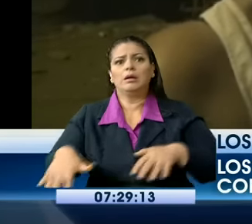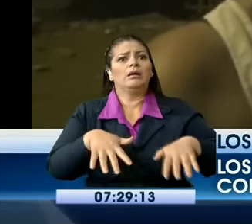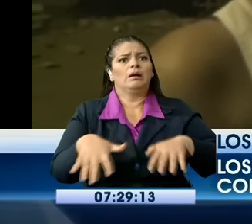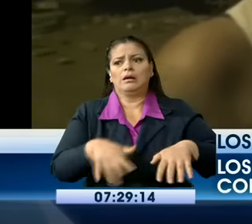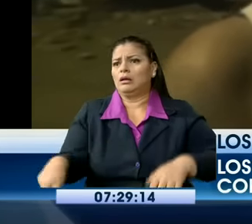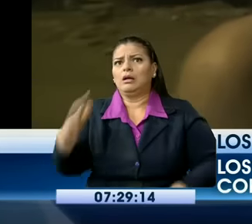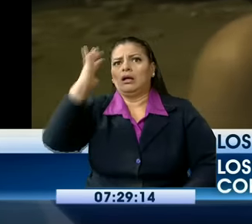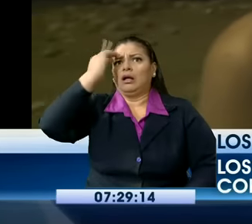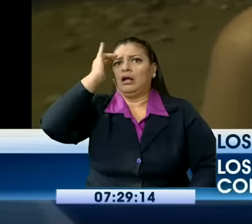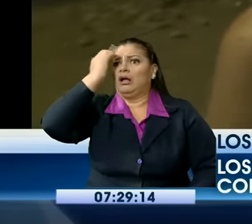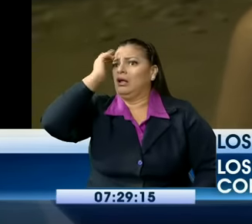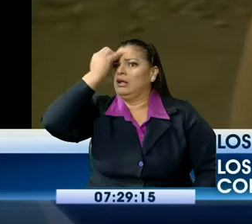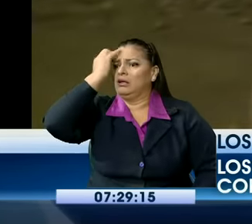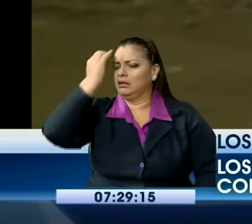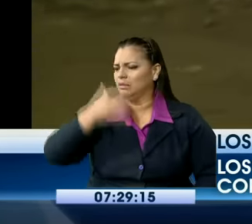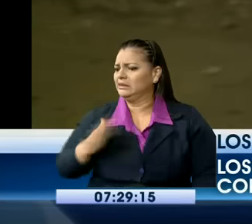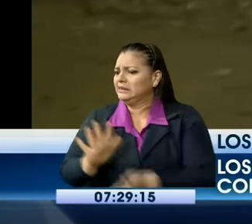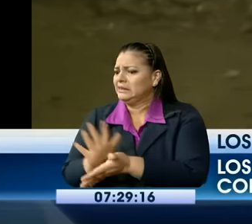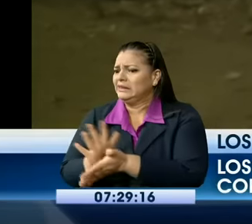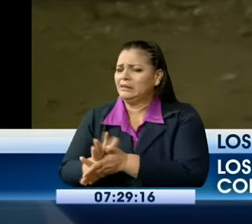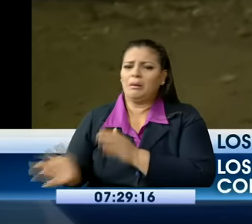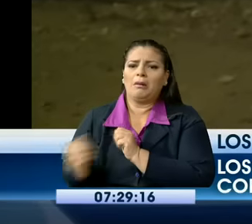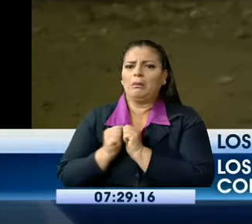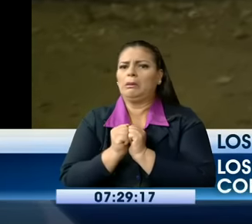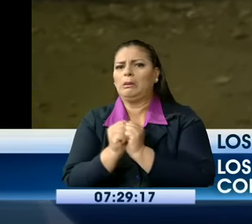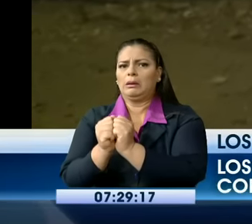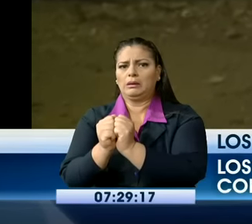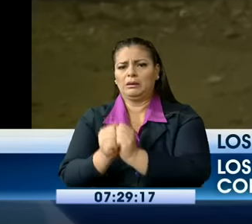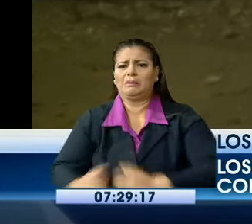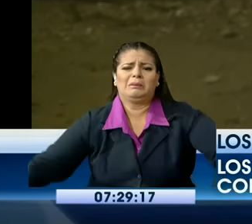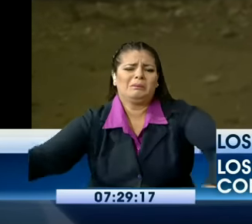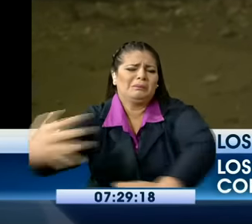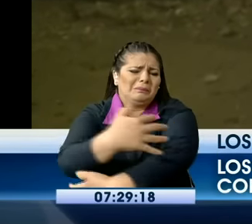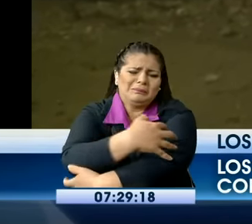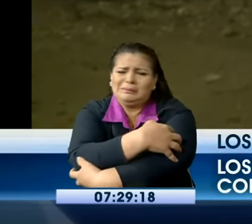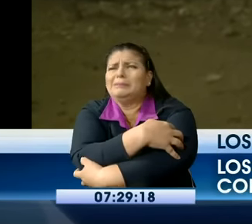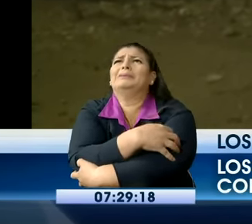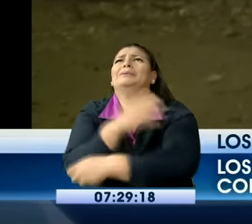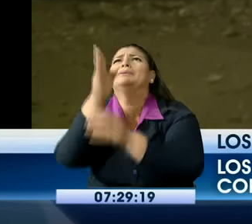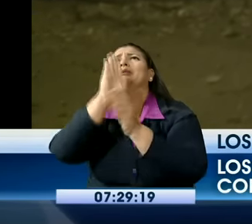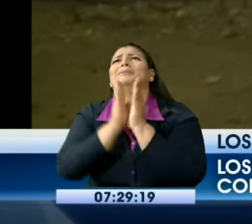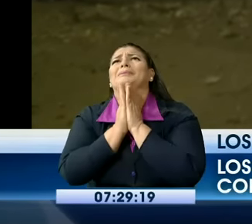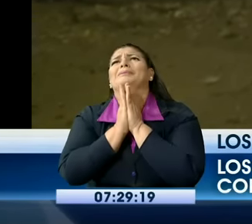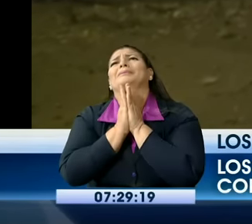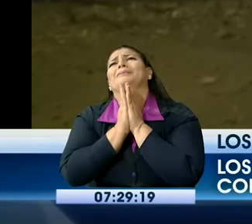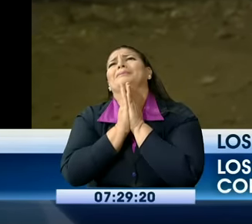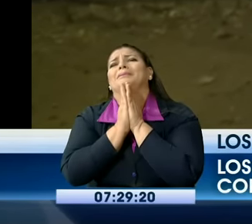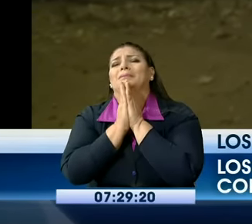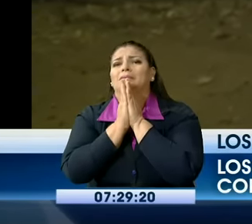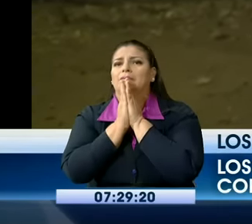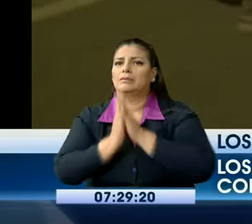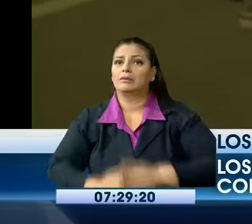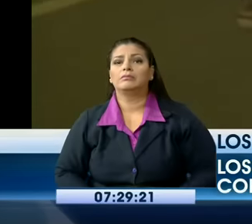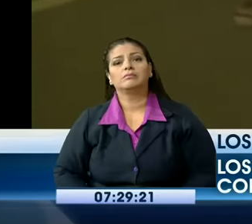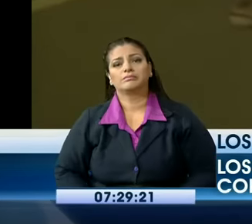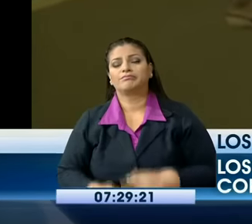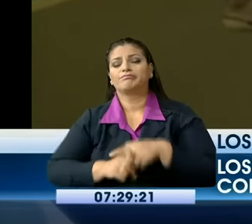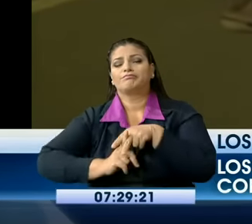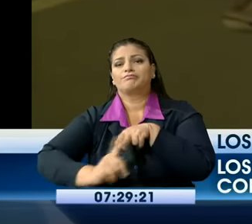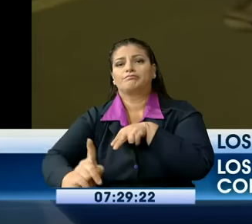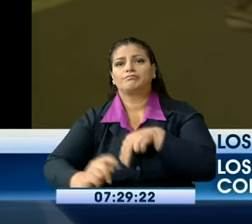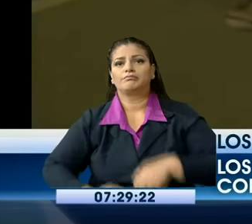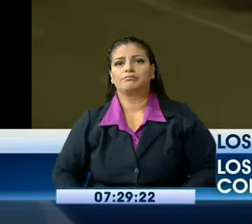dice, mami, temblor, me dice. Y ya digo, mijo, ahora se me duro y pidémosles adiós, le digo así. Así salimos afuera rápido. Las familias